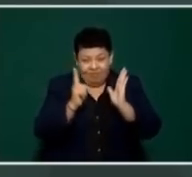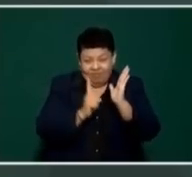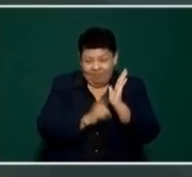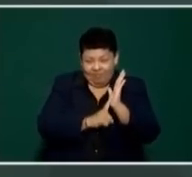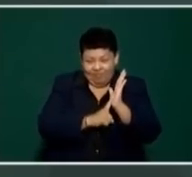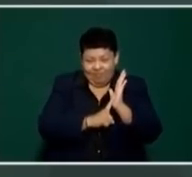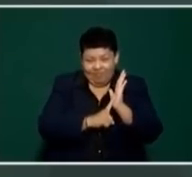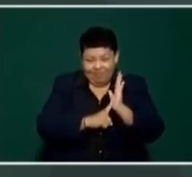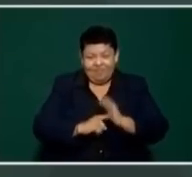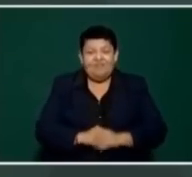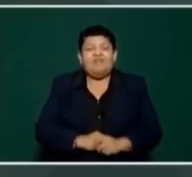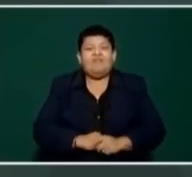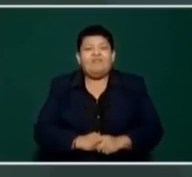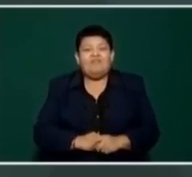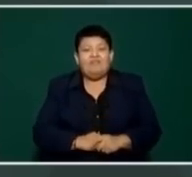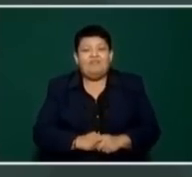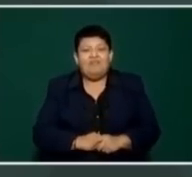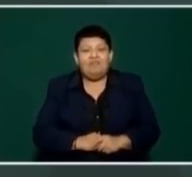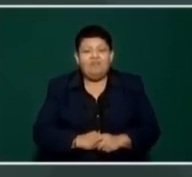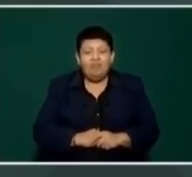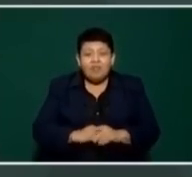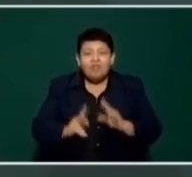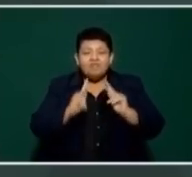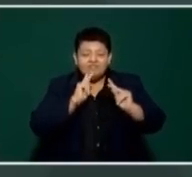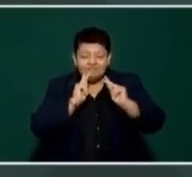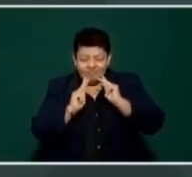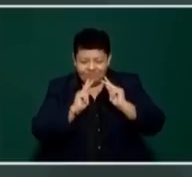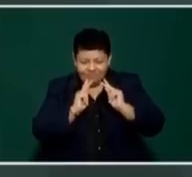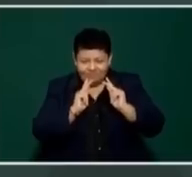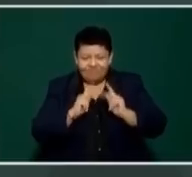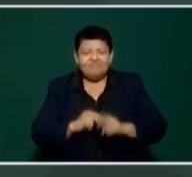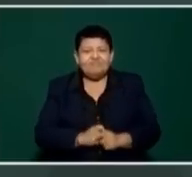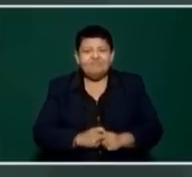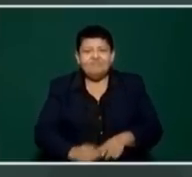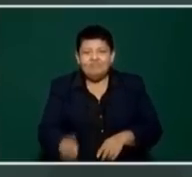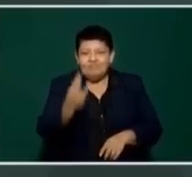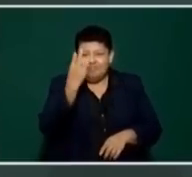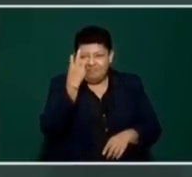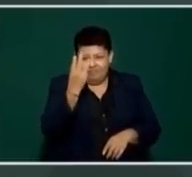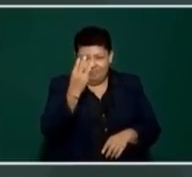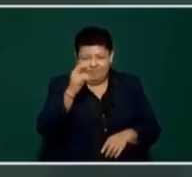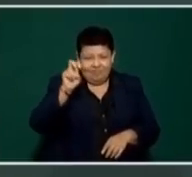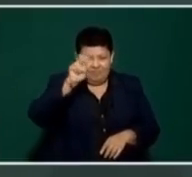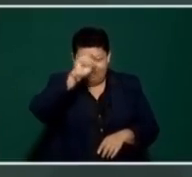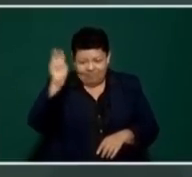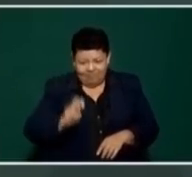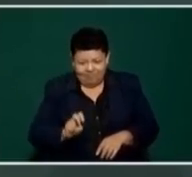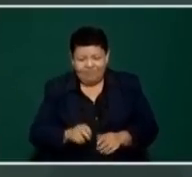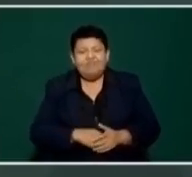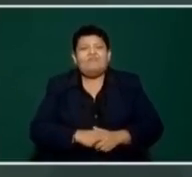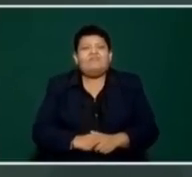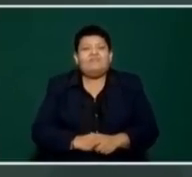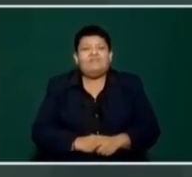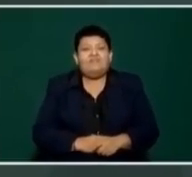toneladas. Estamos hablando del 3%